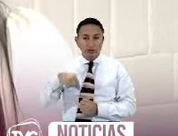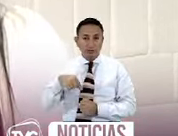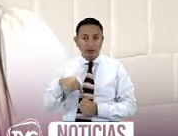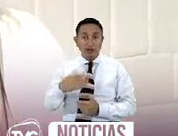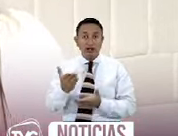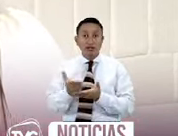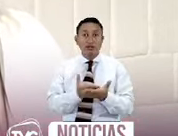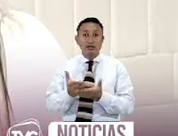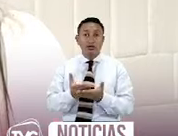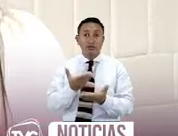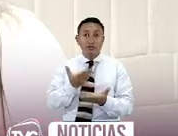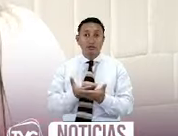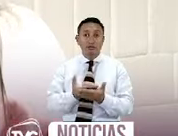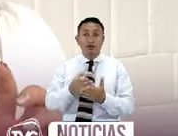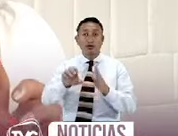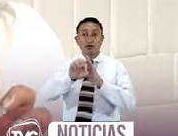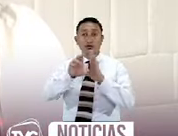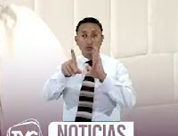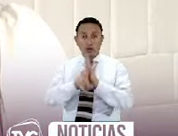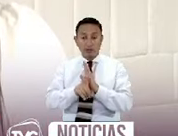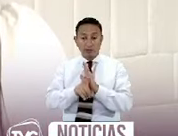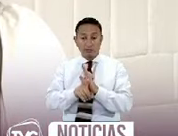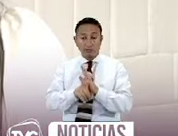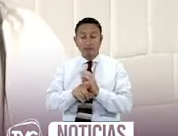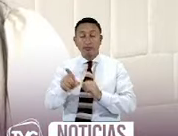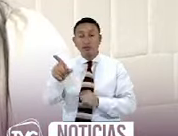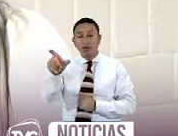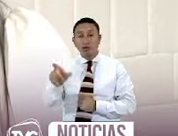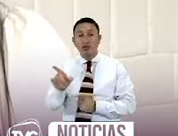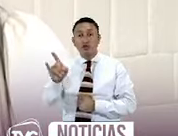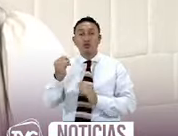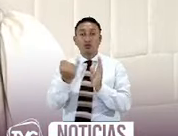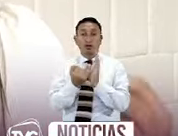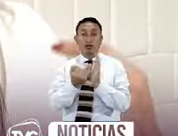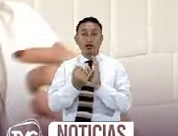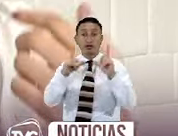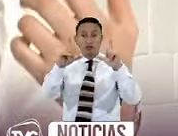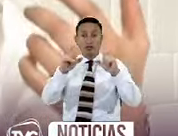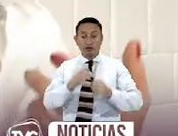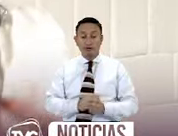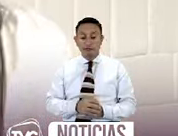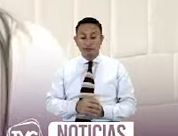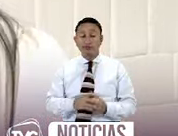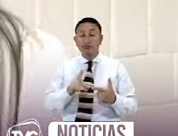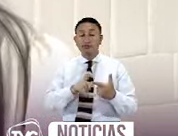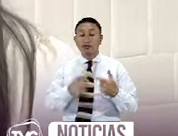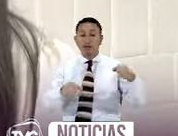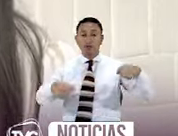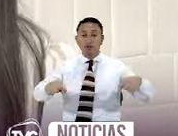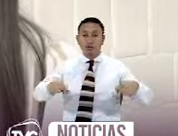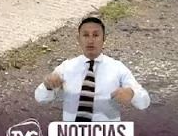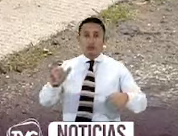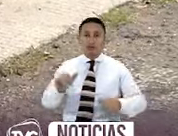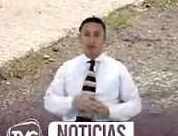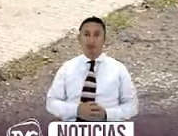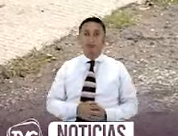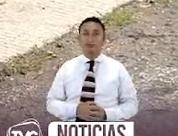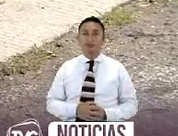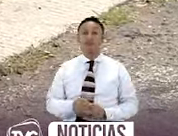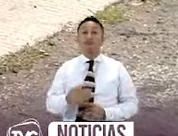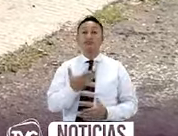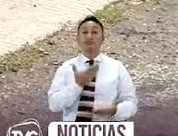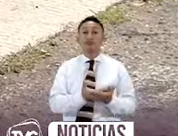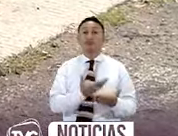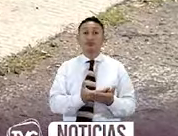ser el código QR, la identificación para ellos con la fotografía y también para el vehículo en el que realizan la actividad. Propuesta con la que no está muy